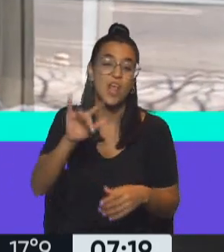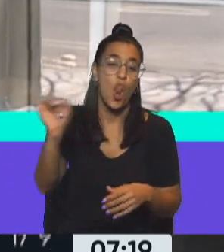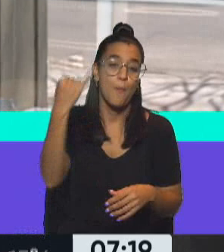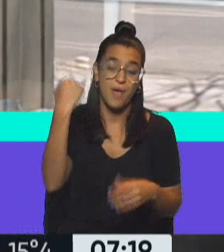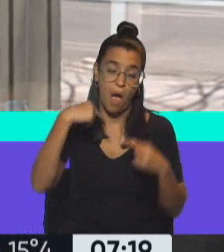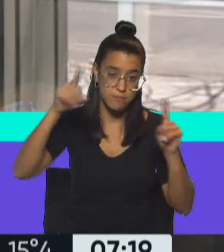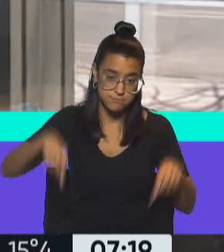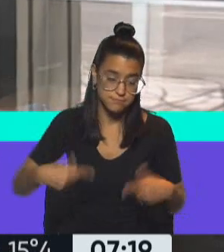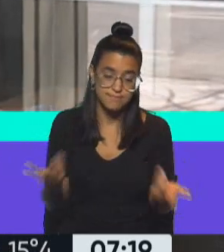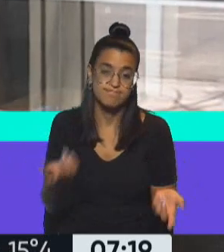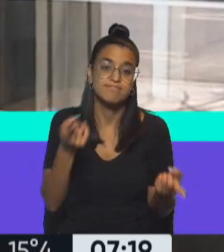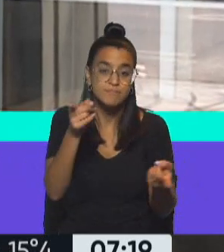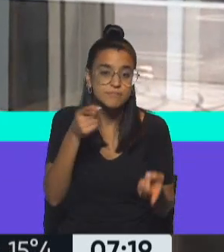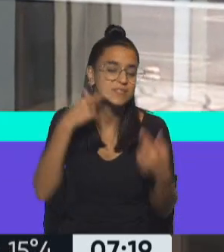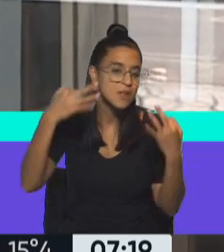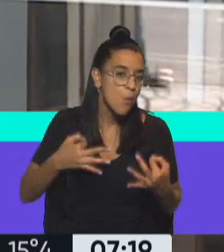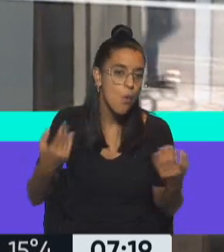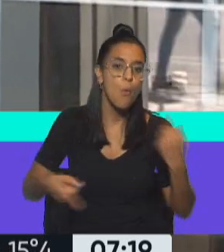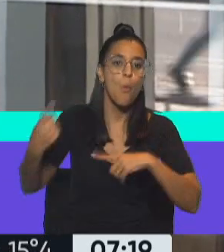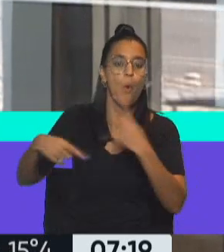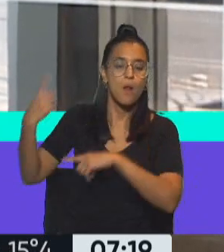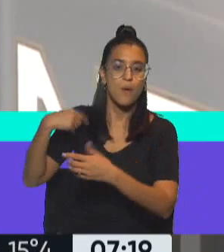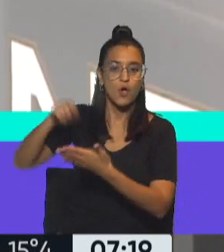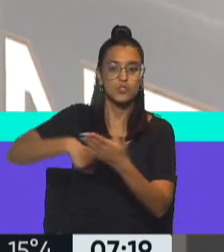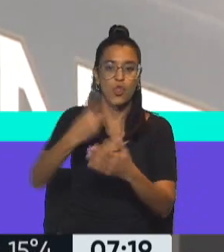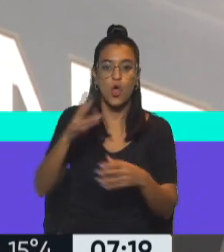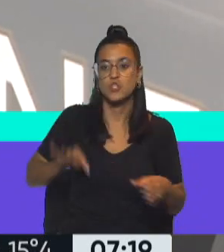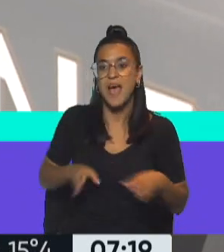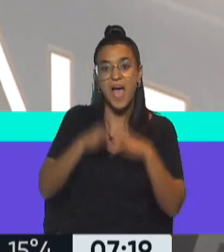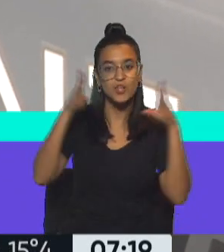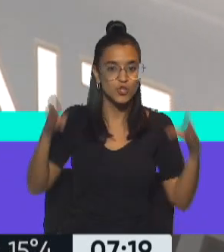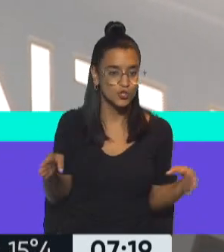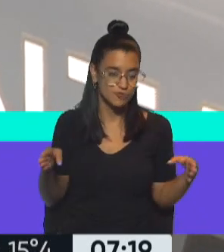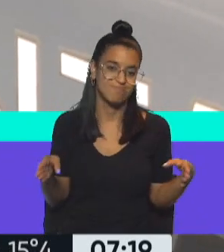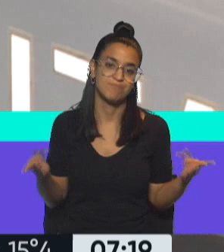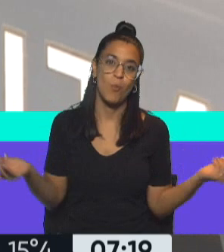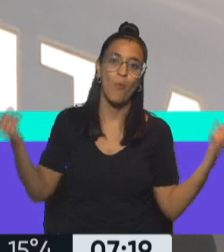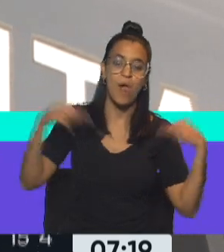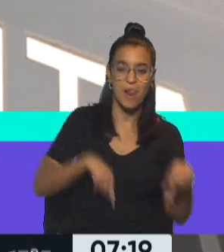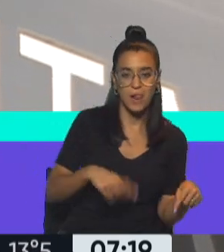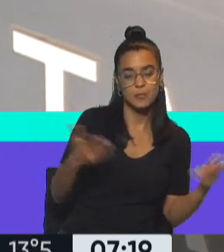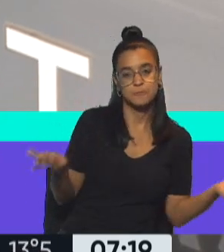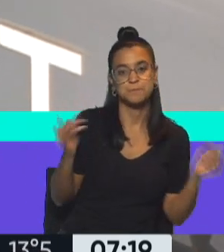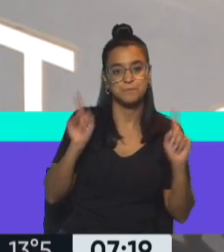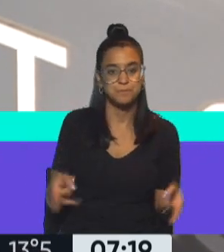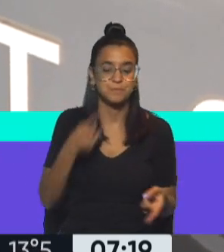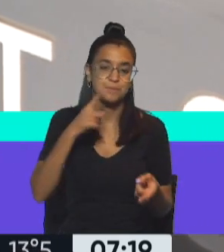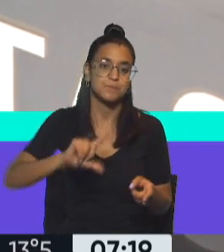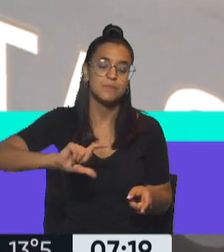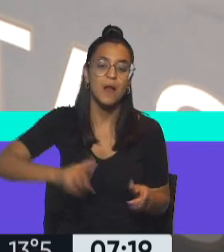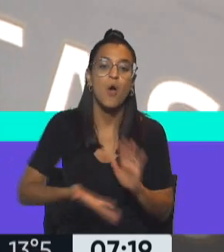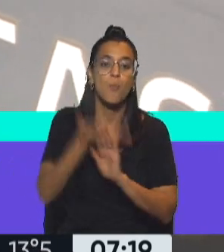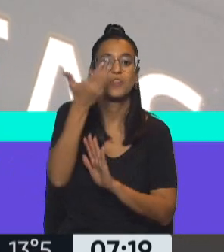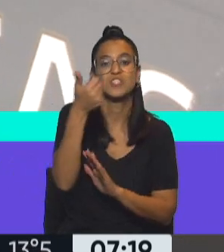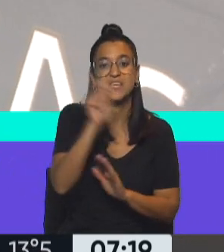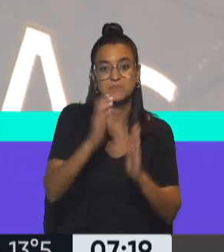conveniente. Eso implicaría seguramente volver a contratos de 2 años, implicaría volver quizás a aumentos semestrales, como